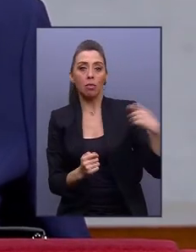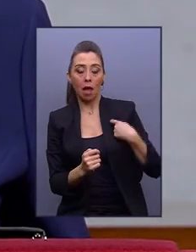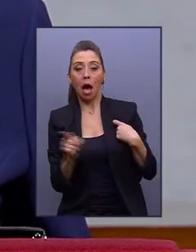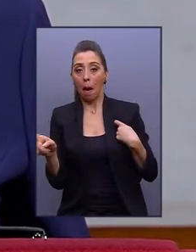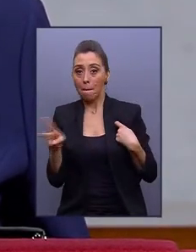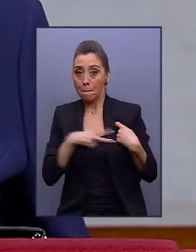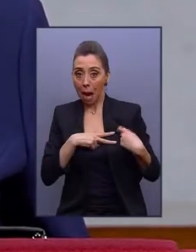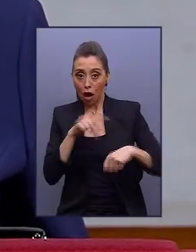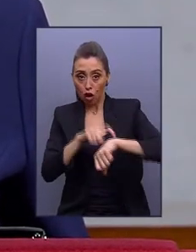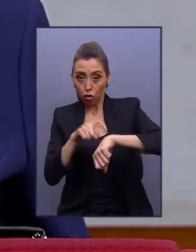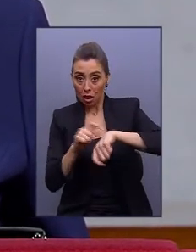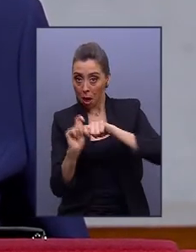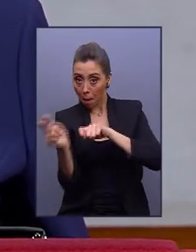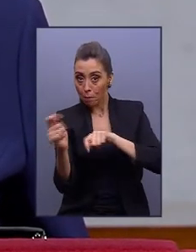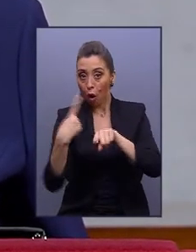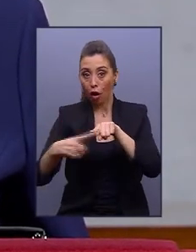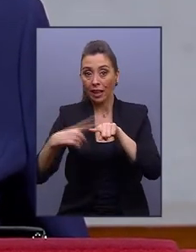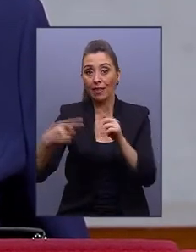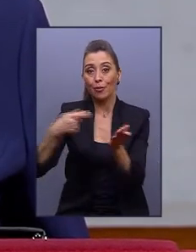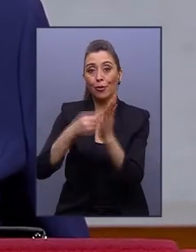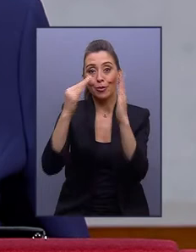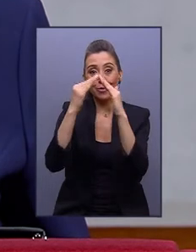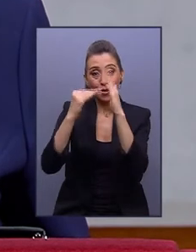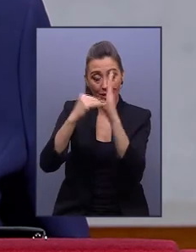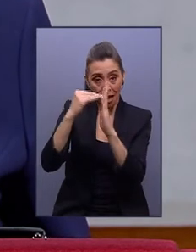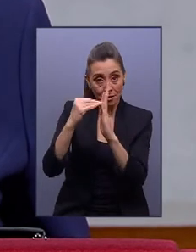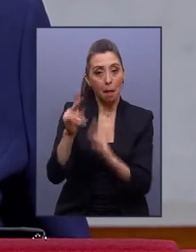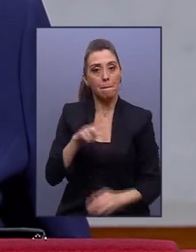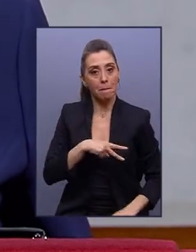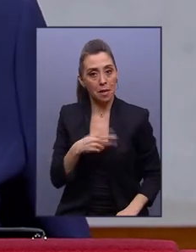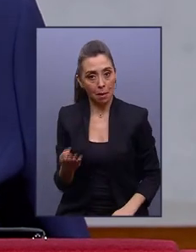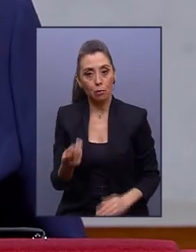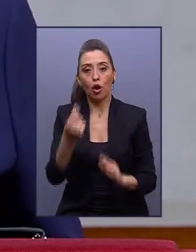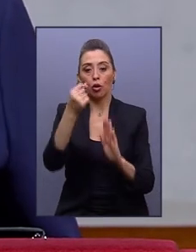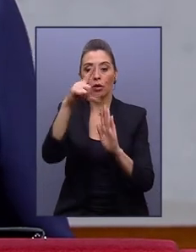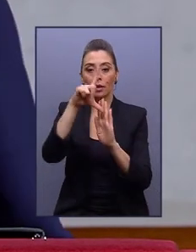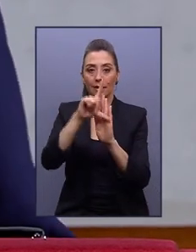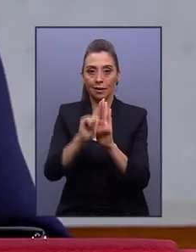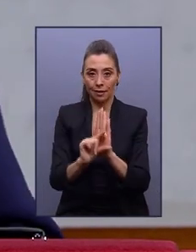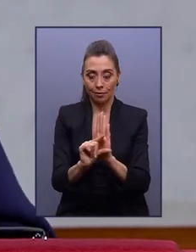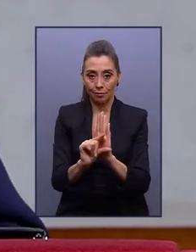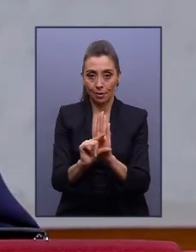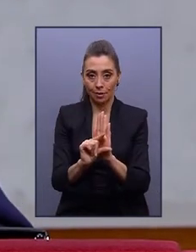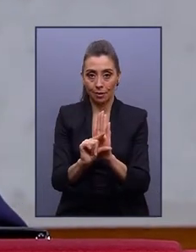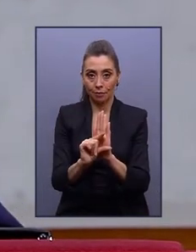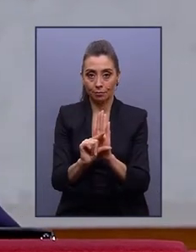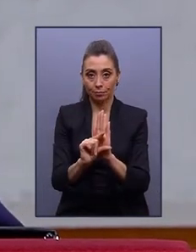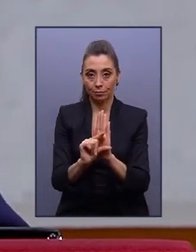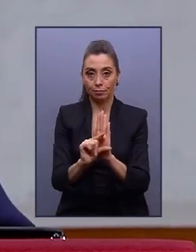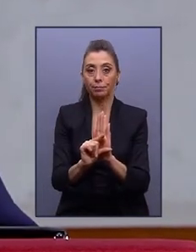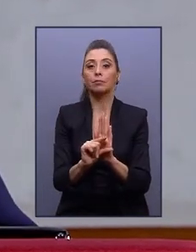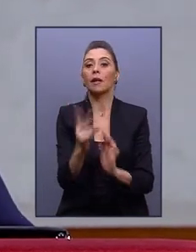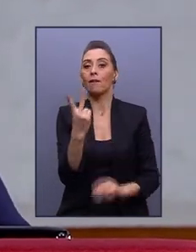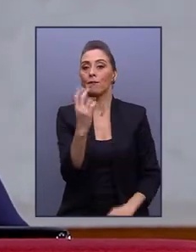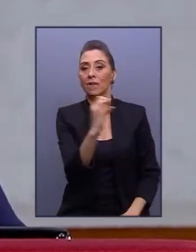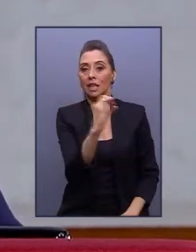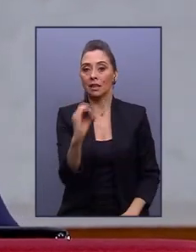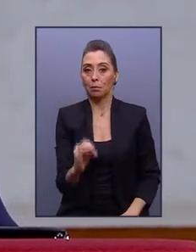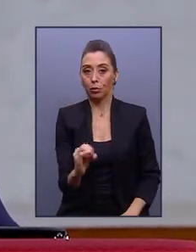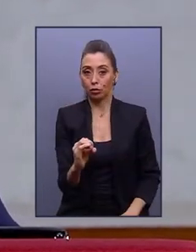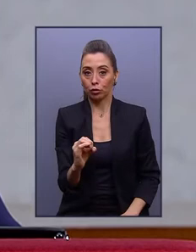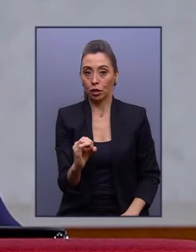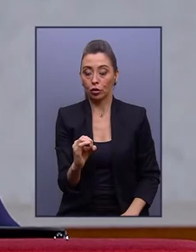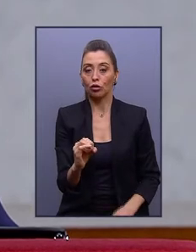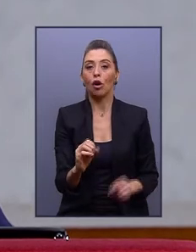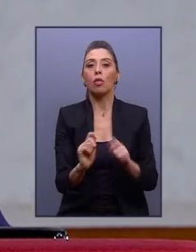paga oportunamente su crédito hipotecario, con una rebaja que puede llegar al 20%